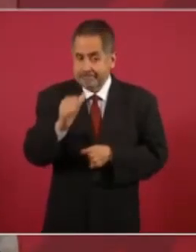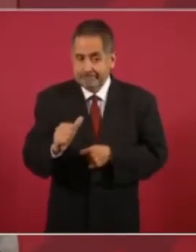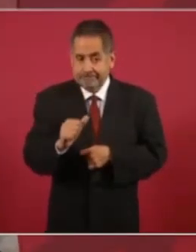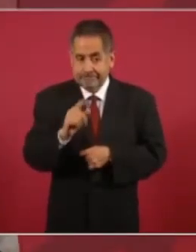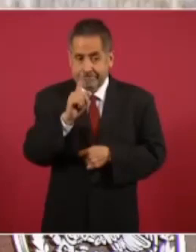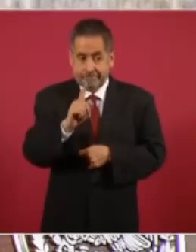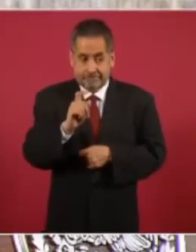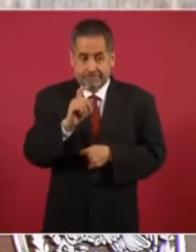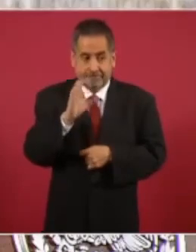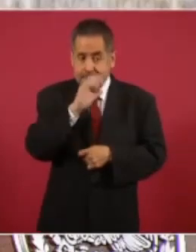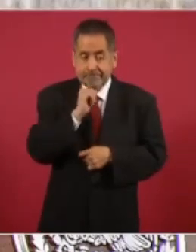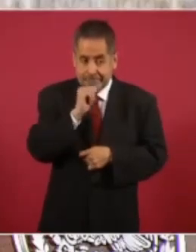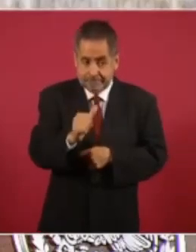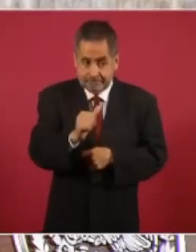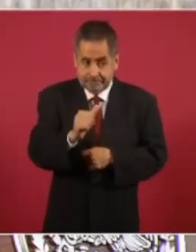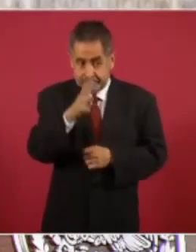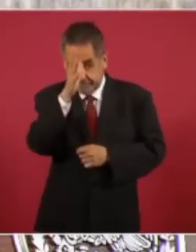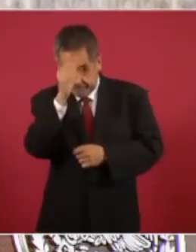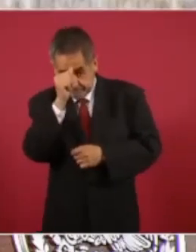¿Estás de acuerdo?